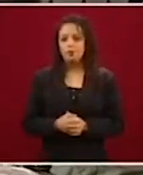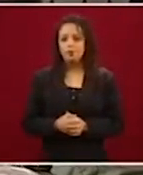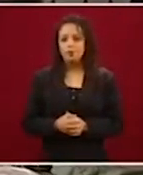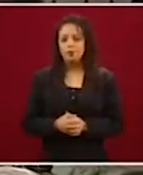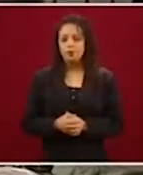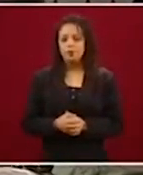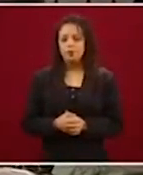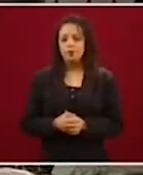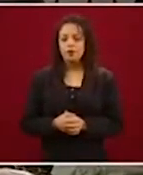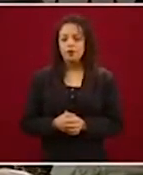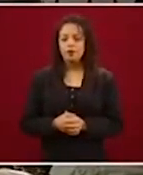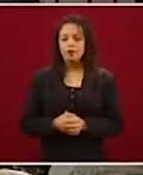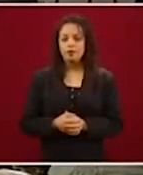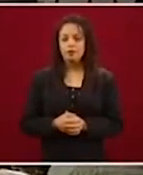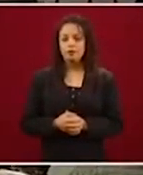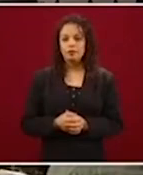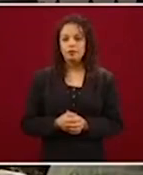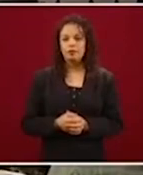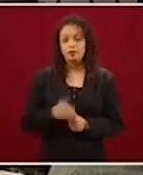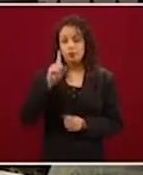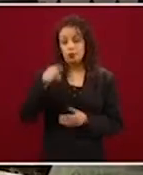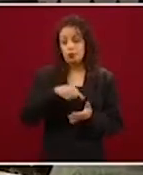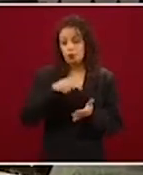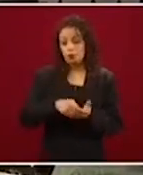tanto municipal